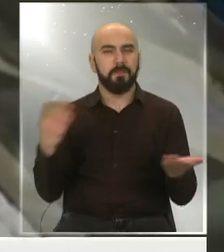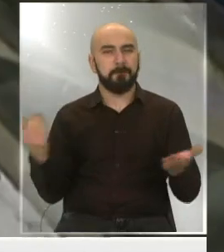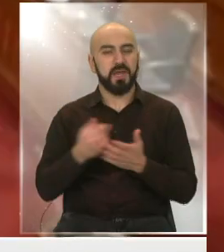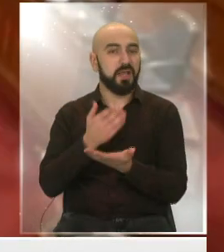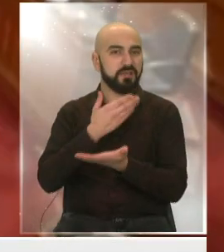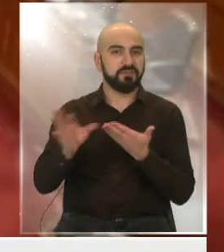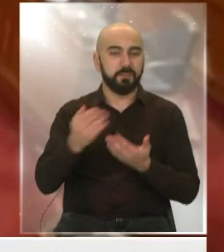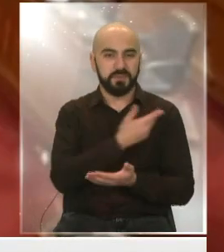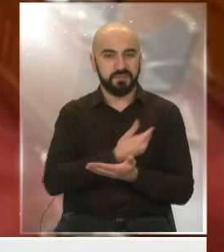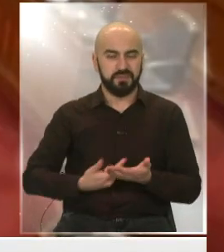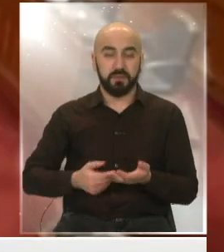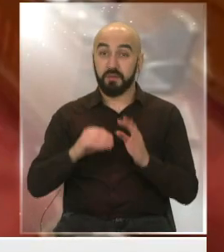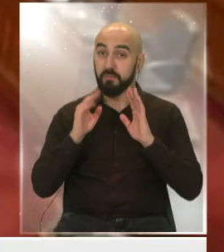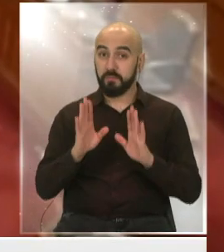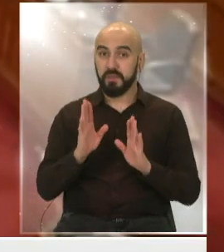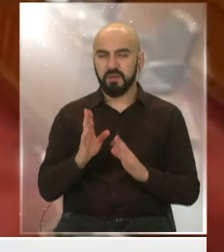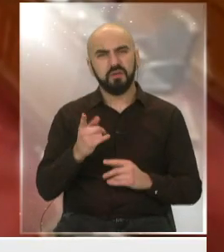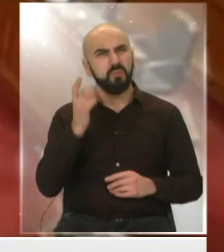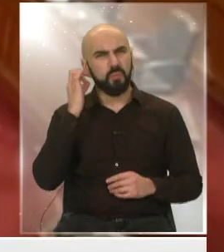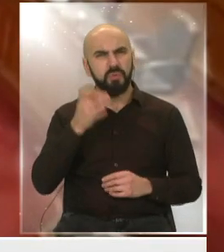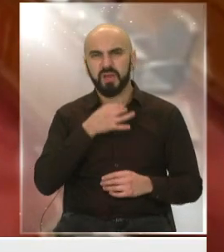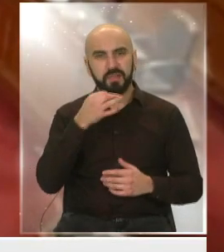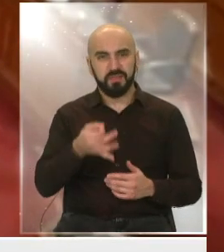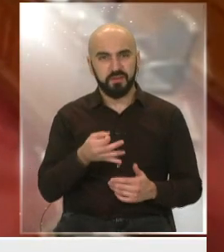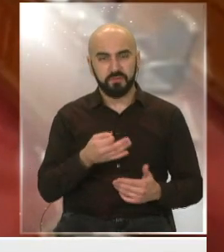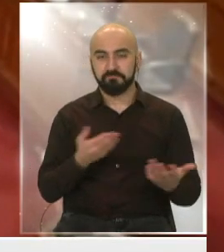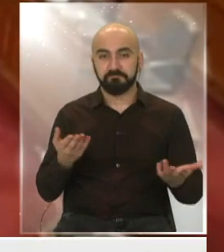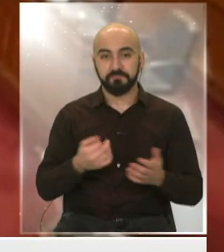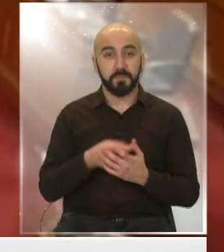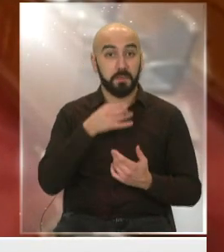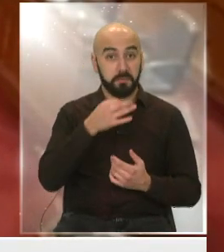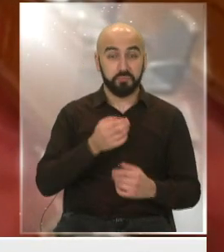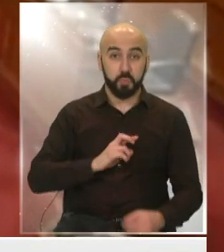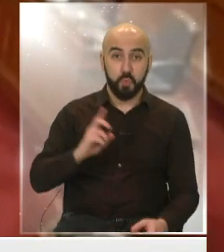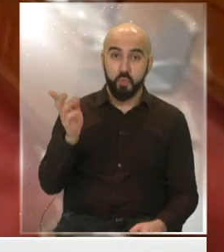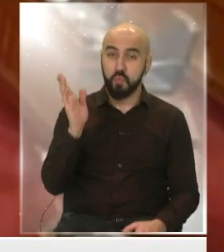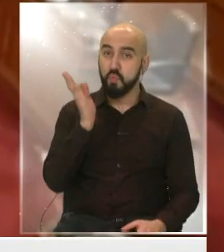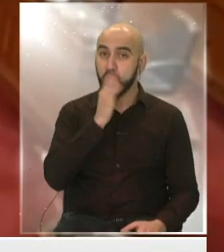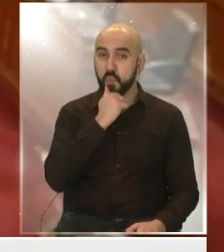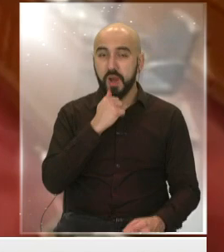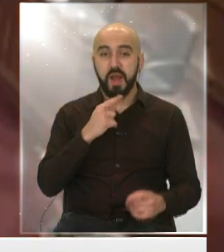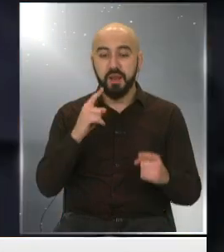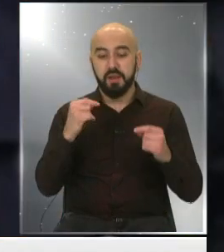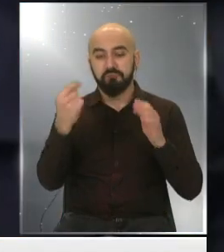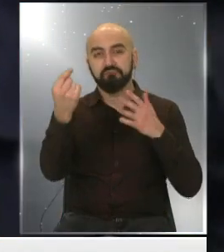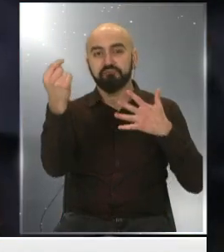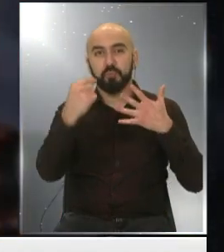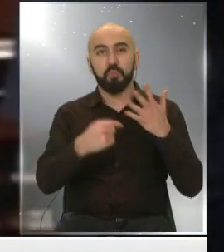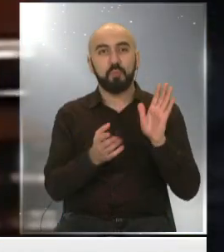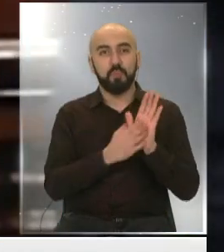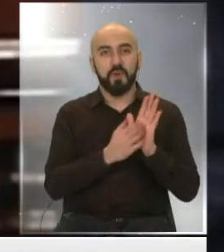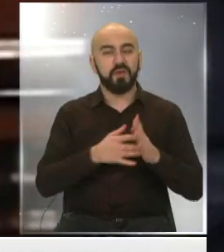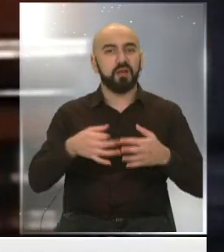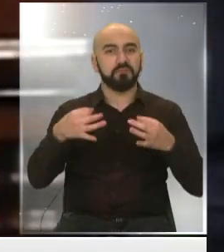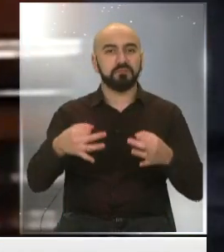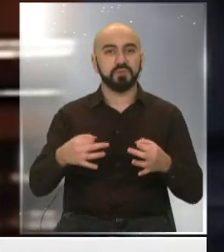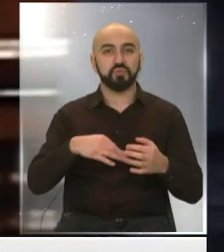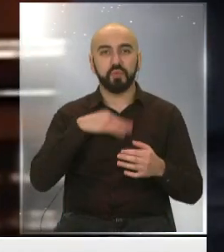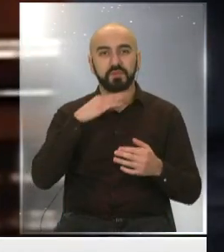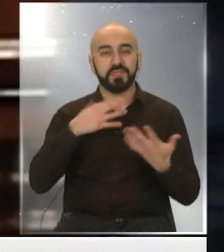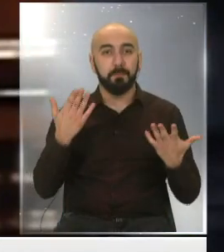Pero ¿qué fue lo que dijo Keiko Fujimori? Que no existen elementos suficientes para presentar esta moción de